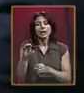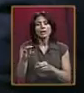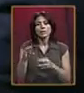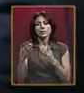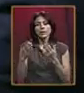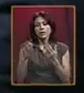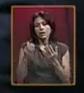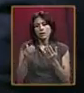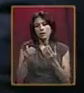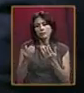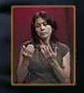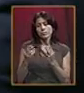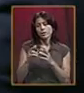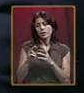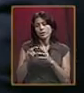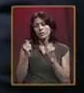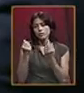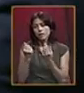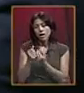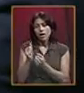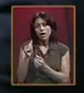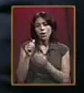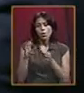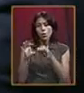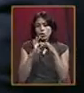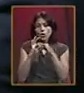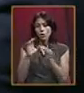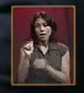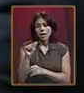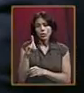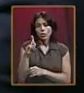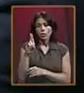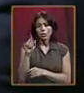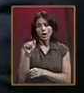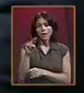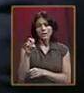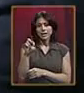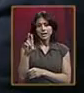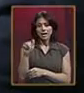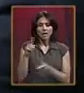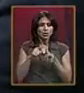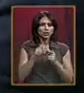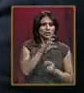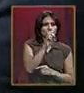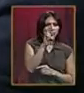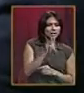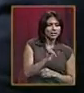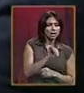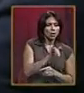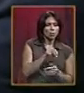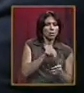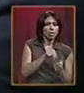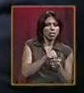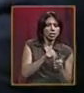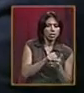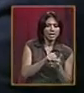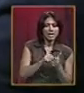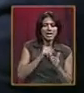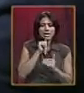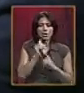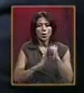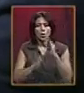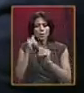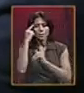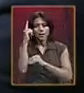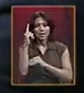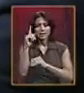la Unión Europea, como que se está volviendo incómoda para Centroamérica. Entonces, si nosotros no nos